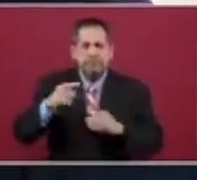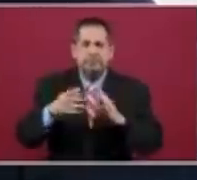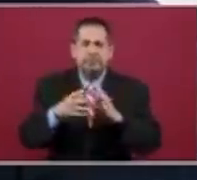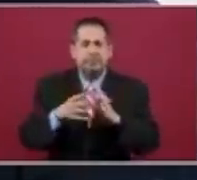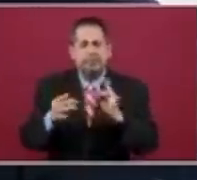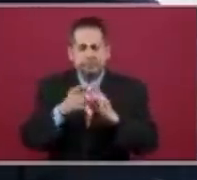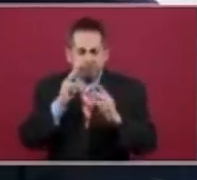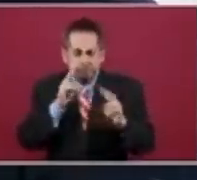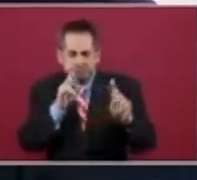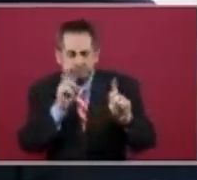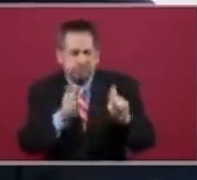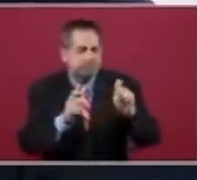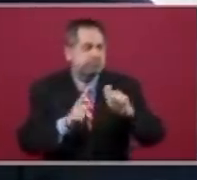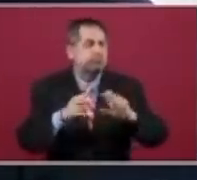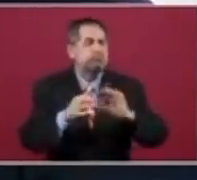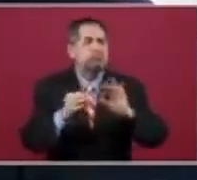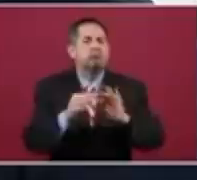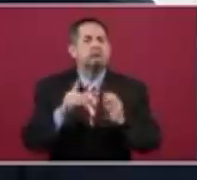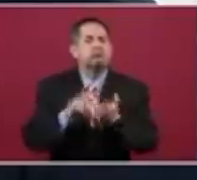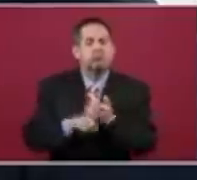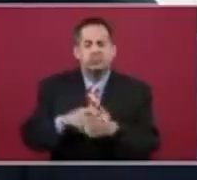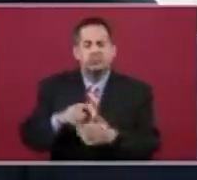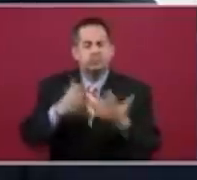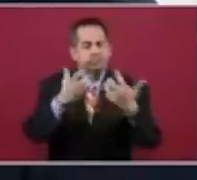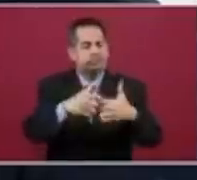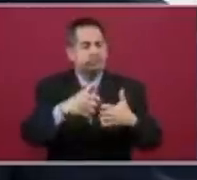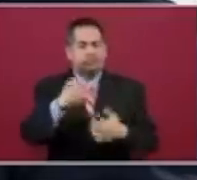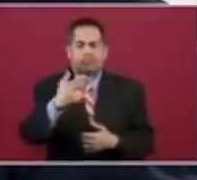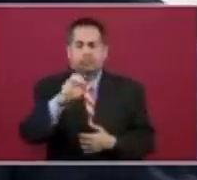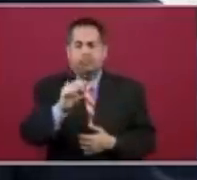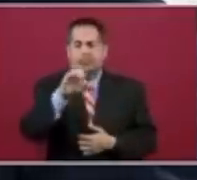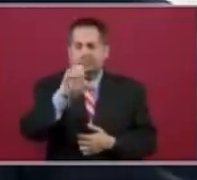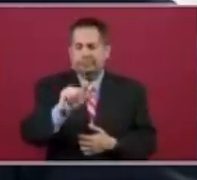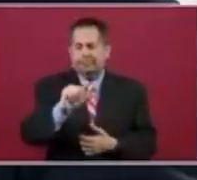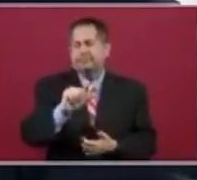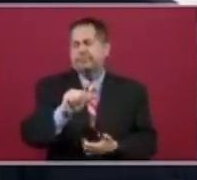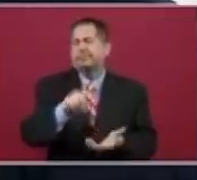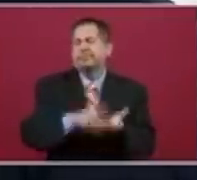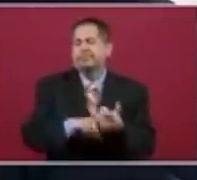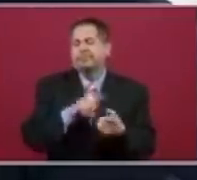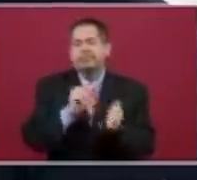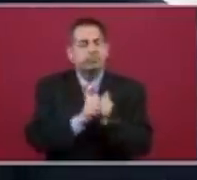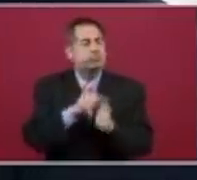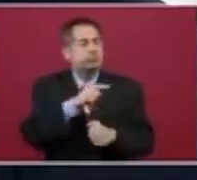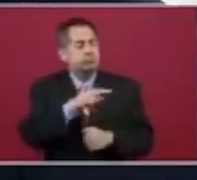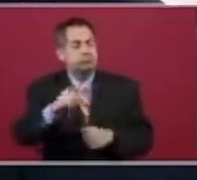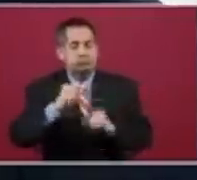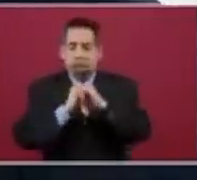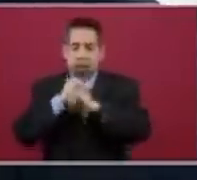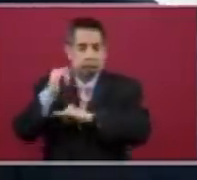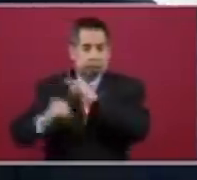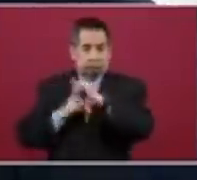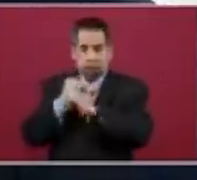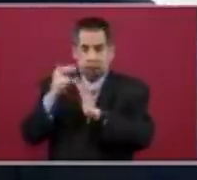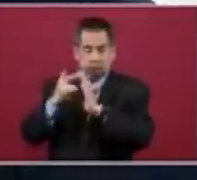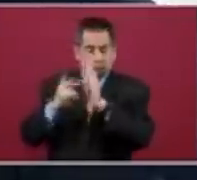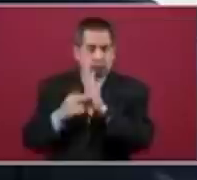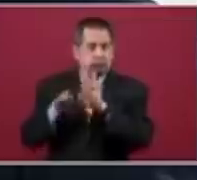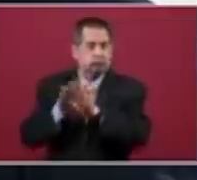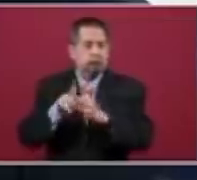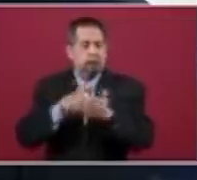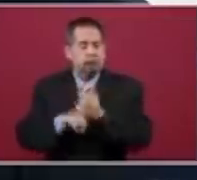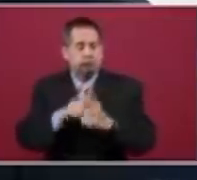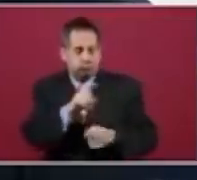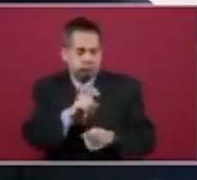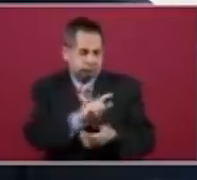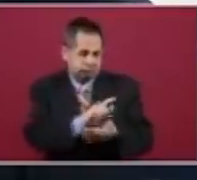sistema que incluye la termoeléctrica de Huexca, de acuerdo con las prácticas internacionales en relación con la calidad